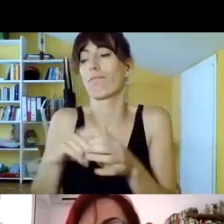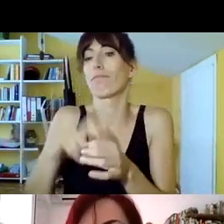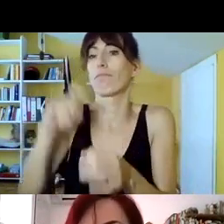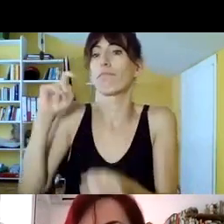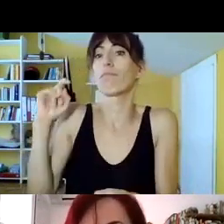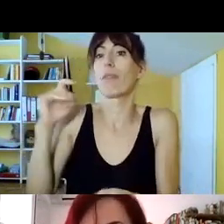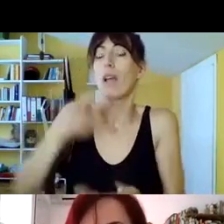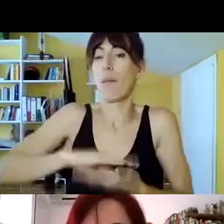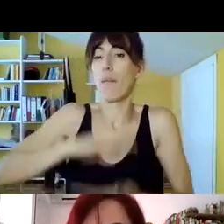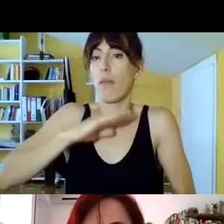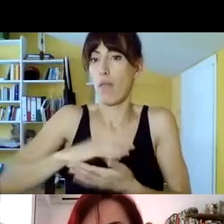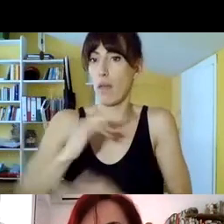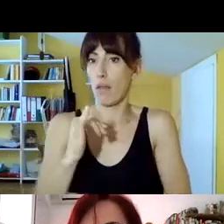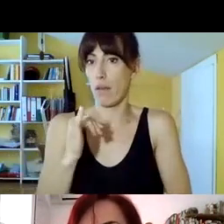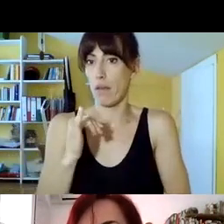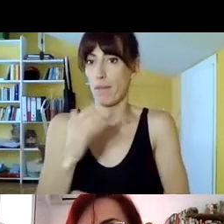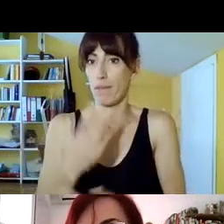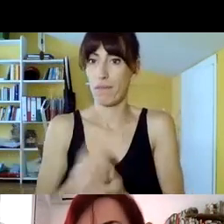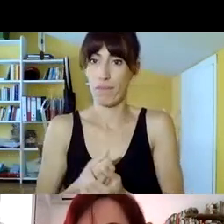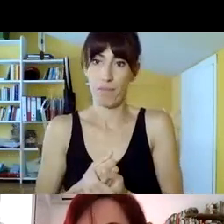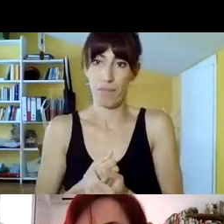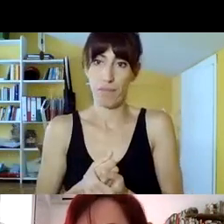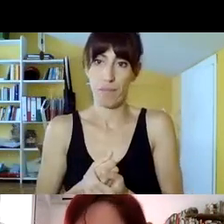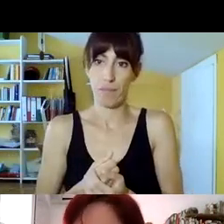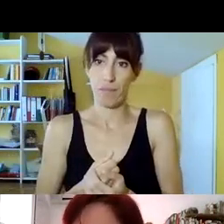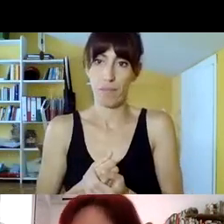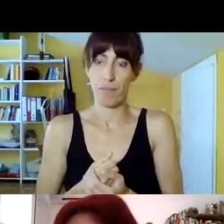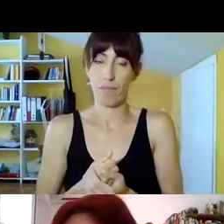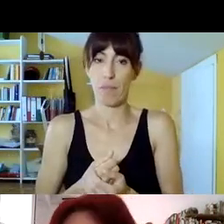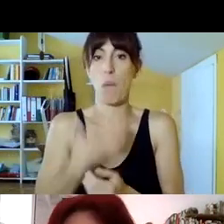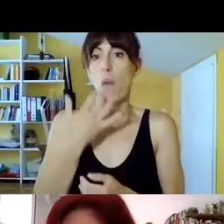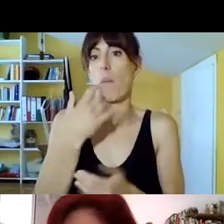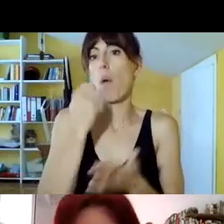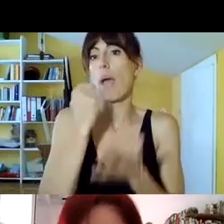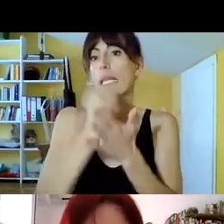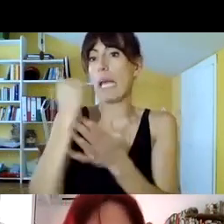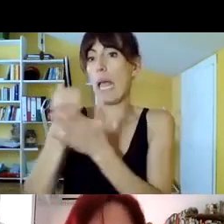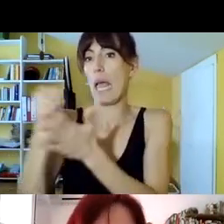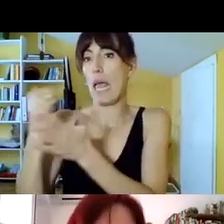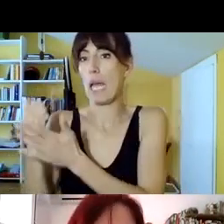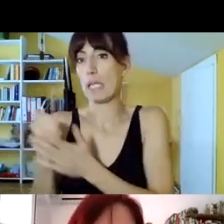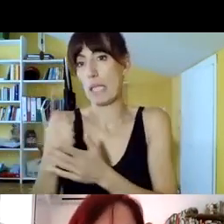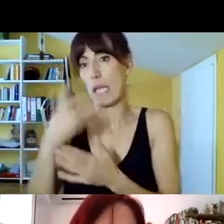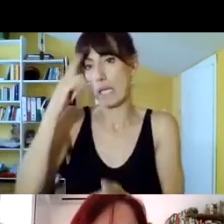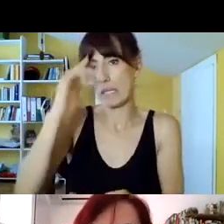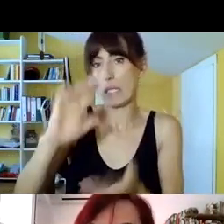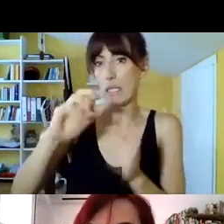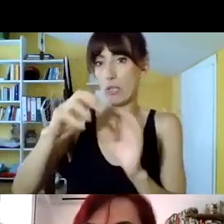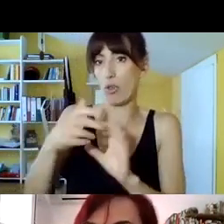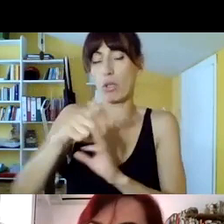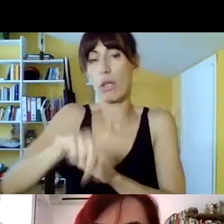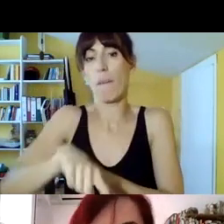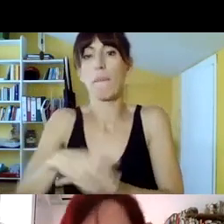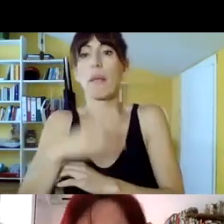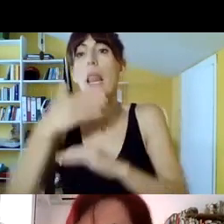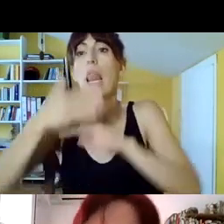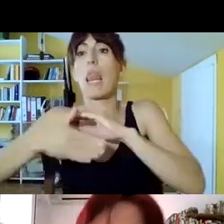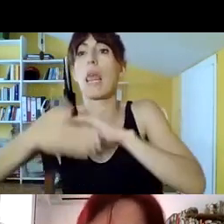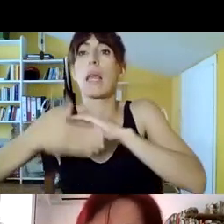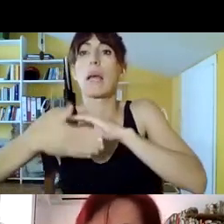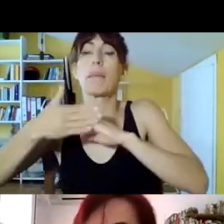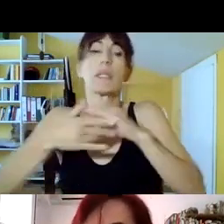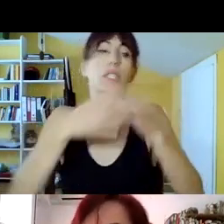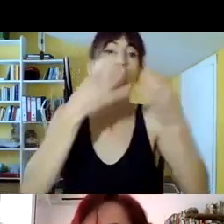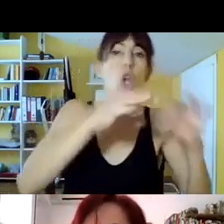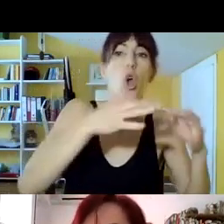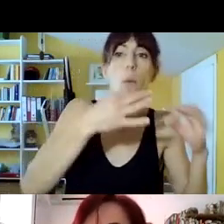esa capacidad que tenemos, ¿no? de poner etiquetas. En el caso del trastorno mental esto es muy claro, ¿no? Pero también de poner límites entre lo que es normal y lo